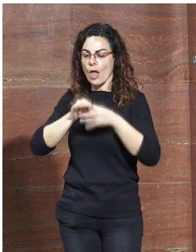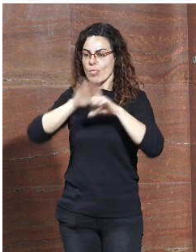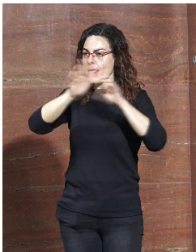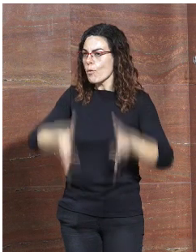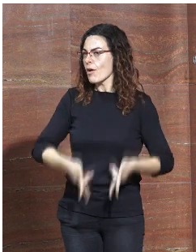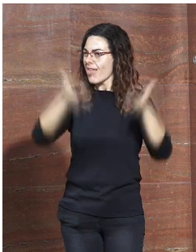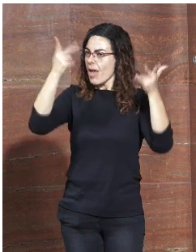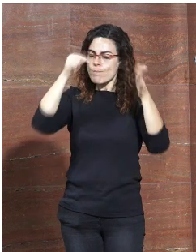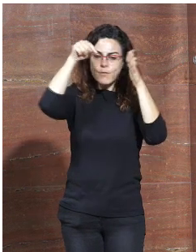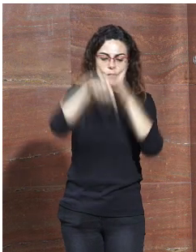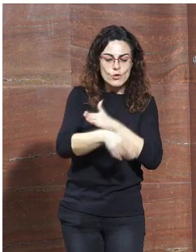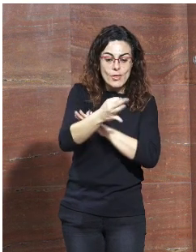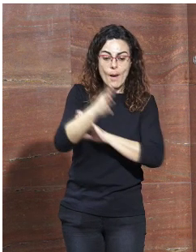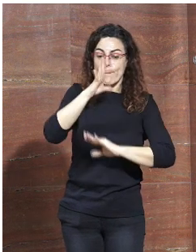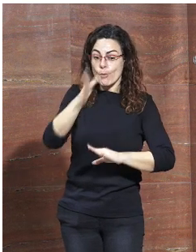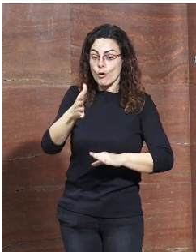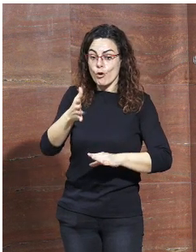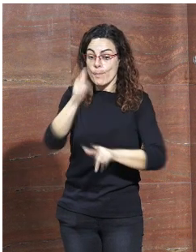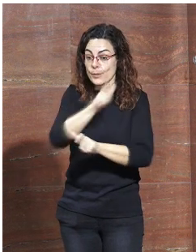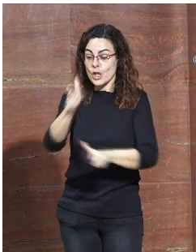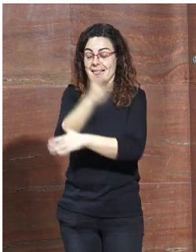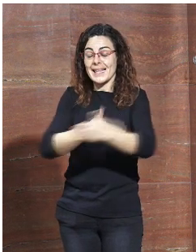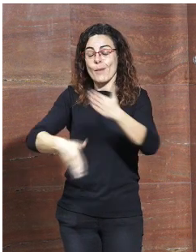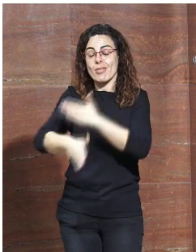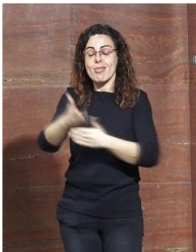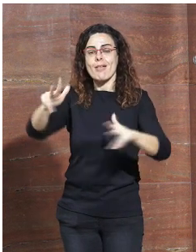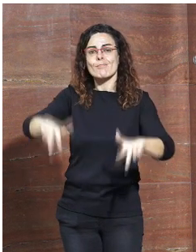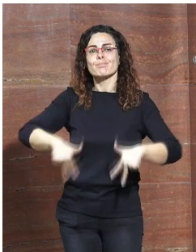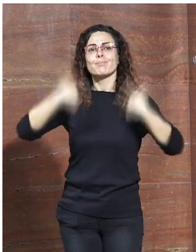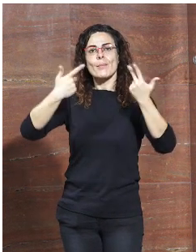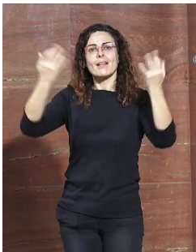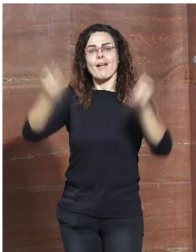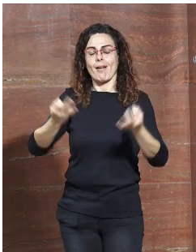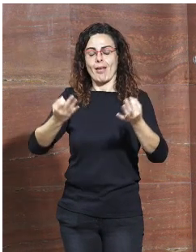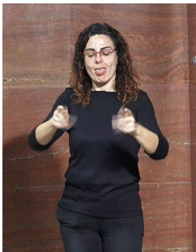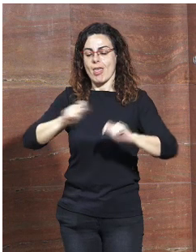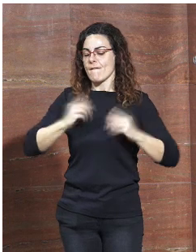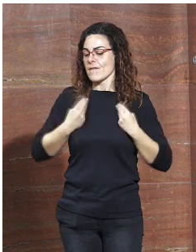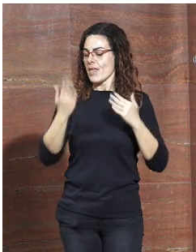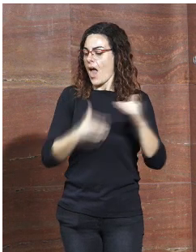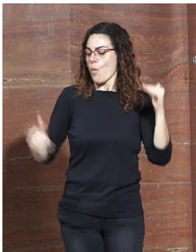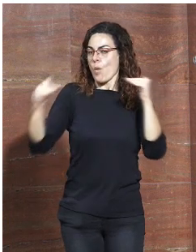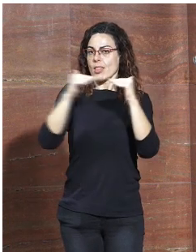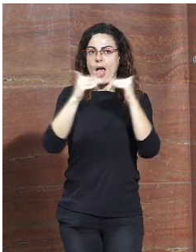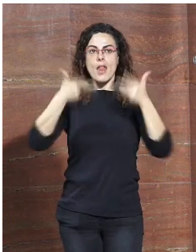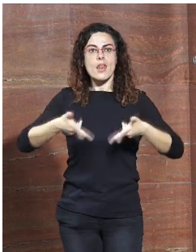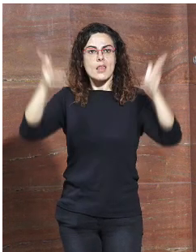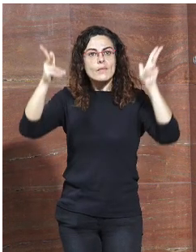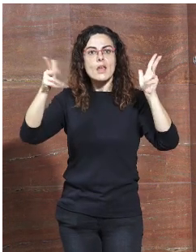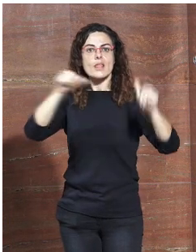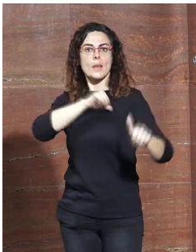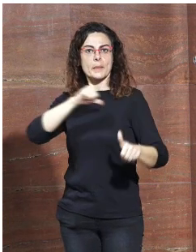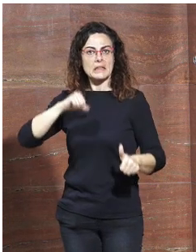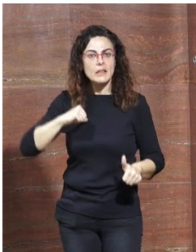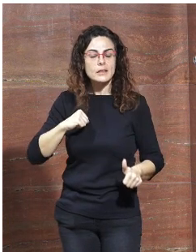ya que nos permite a las personas con discapacidad pues vivir en igualdad, en libertad, de forma independiente